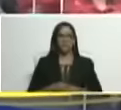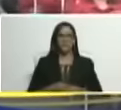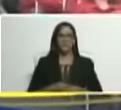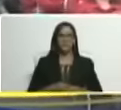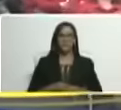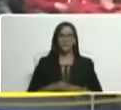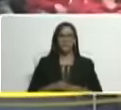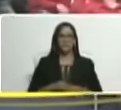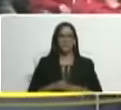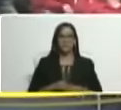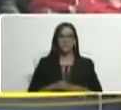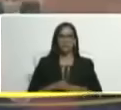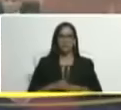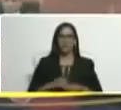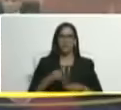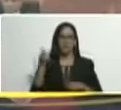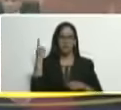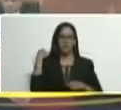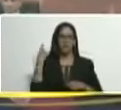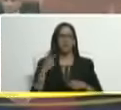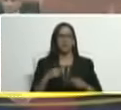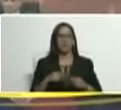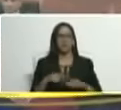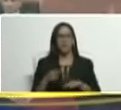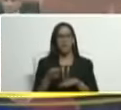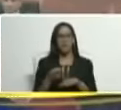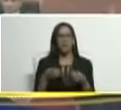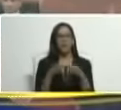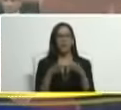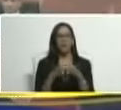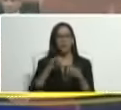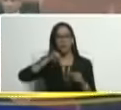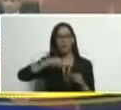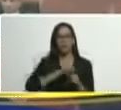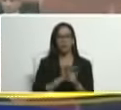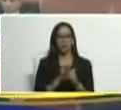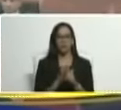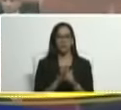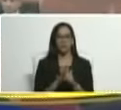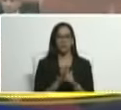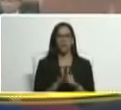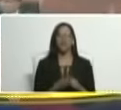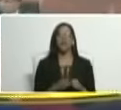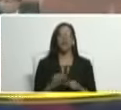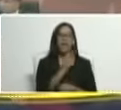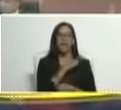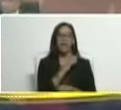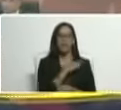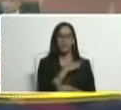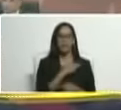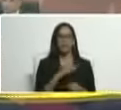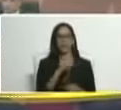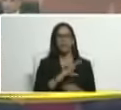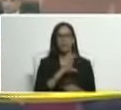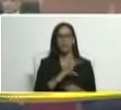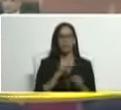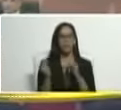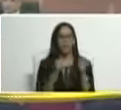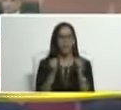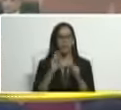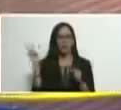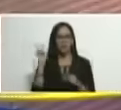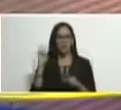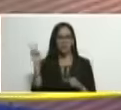Ayer el compañero Jorge Rodríguez, jefe de la Comisión de Diálogo de Venezuela,